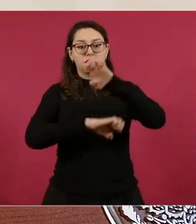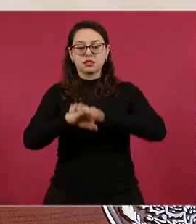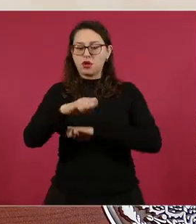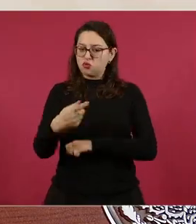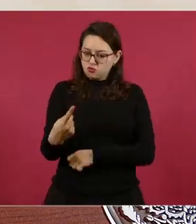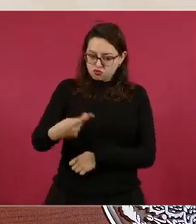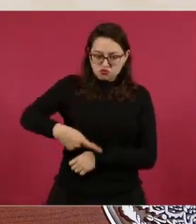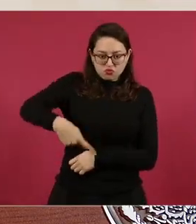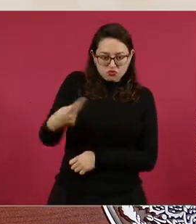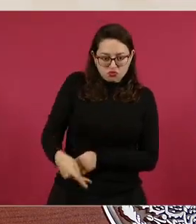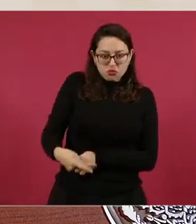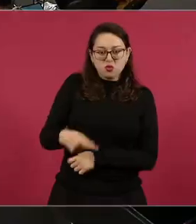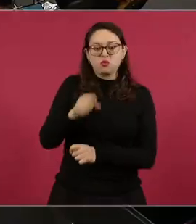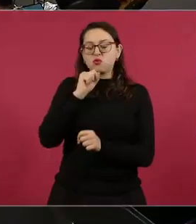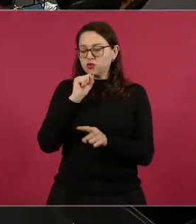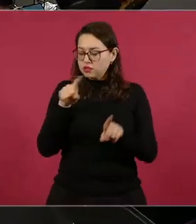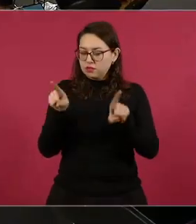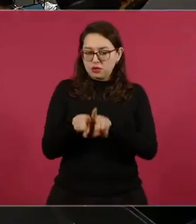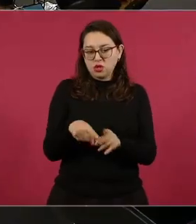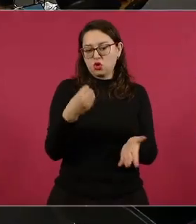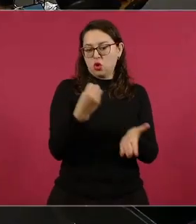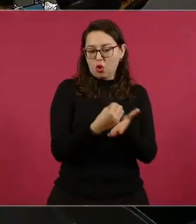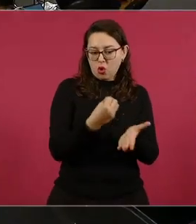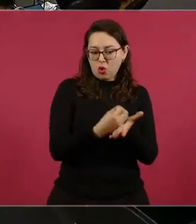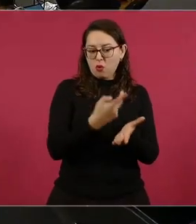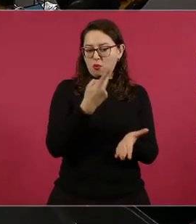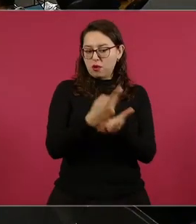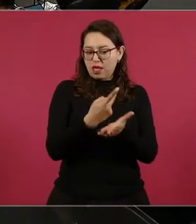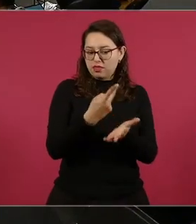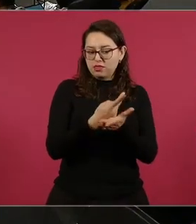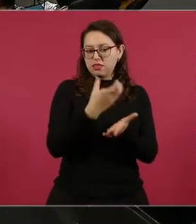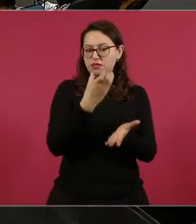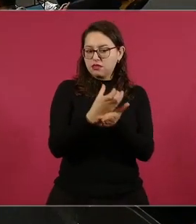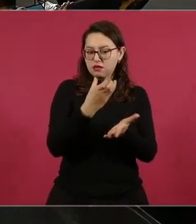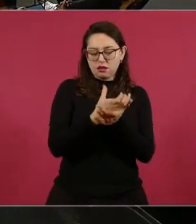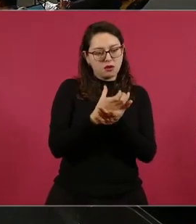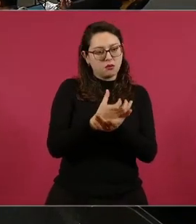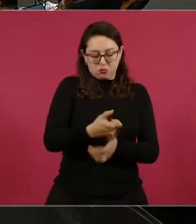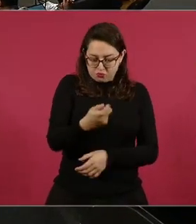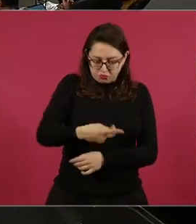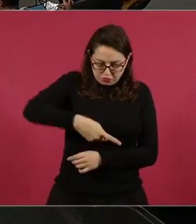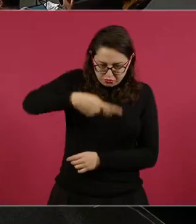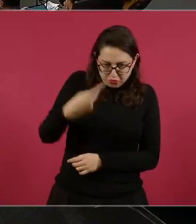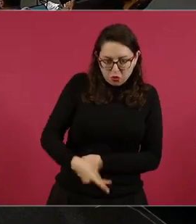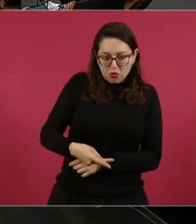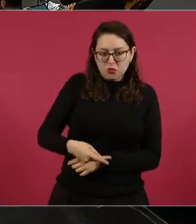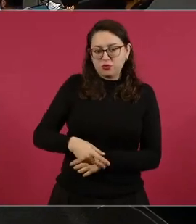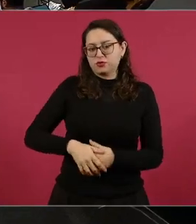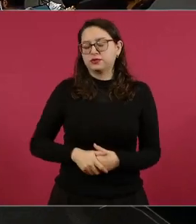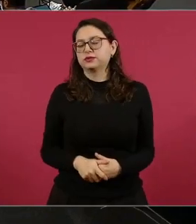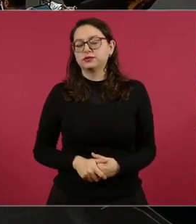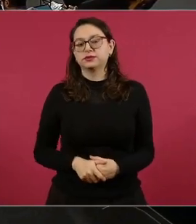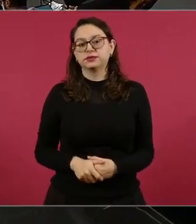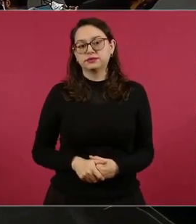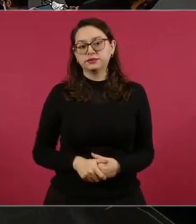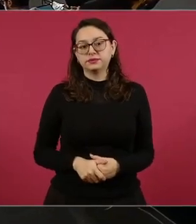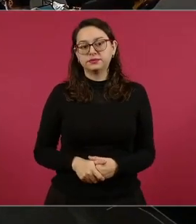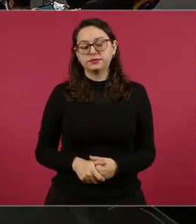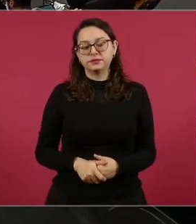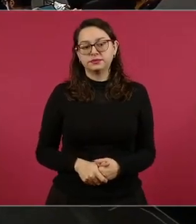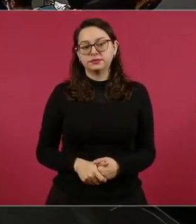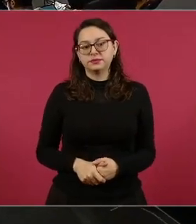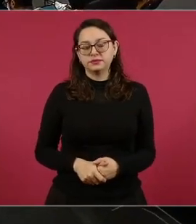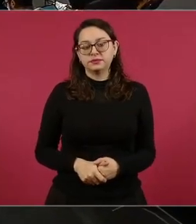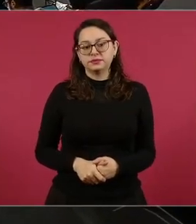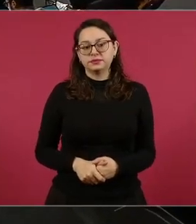donde se producía el oro, la plata, el cobre.